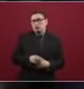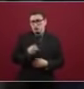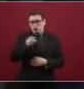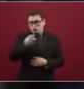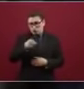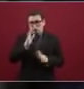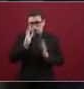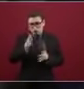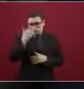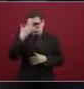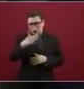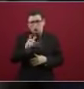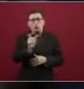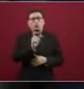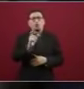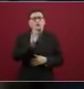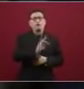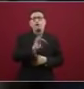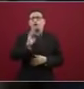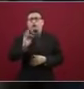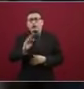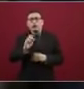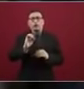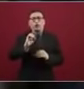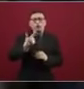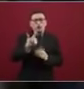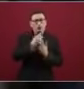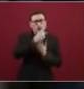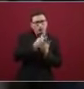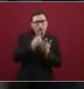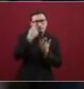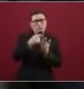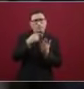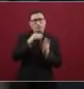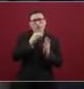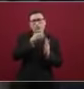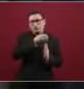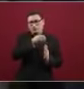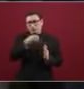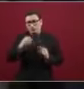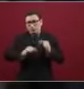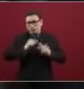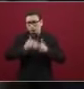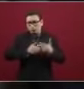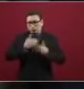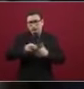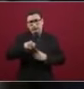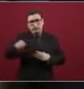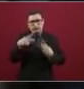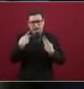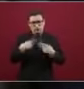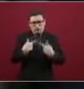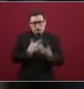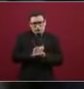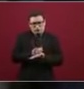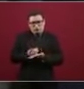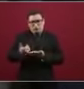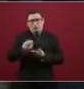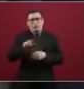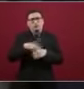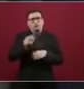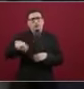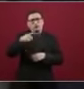una fecha o hay una programación para que se empiecen a liberar los pagos a los proveedores que ya cumplieron con las obras a